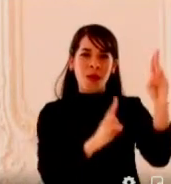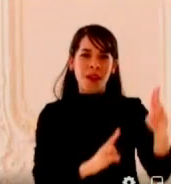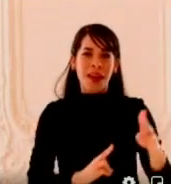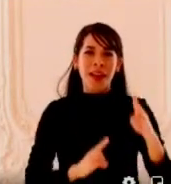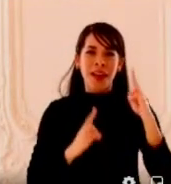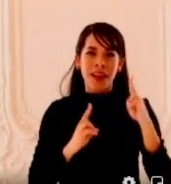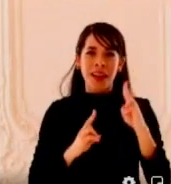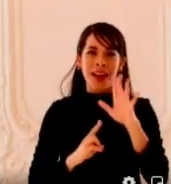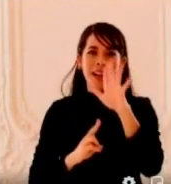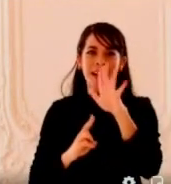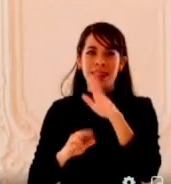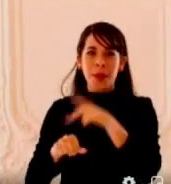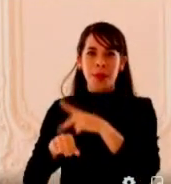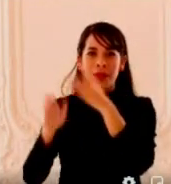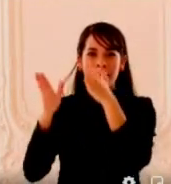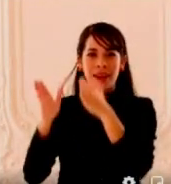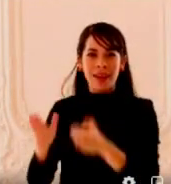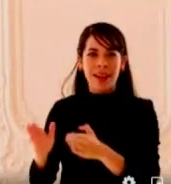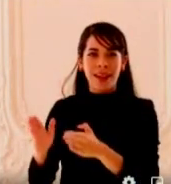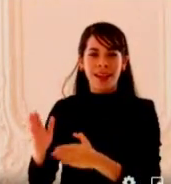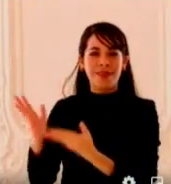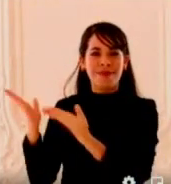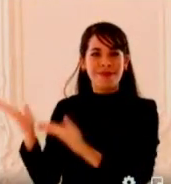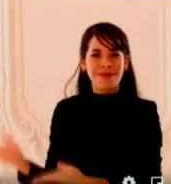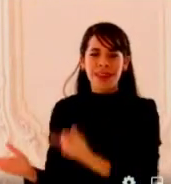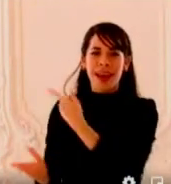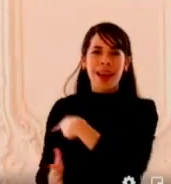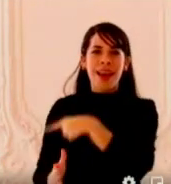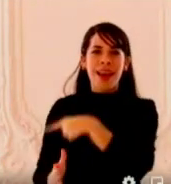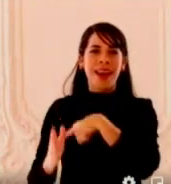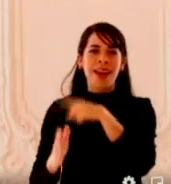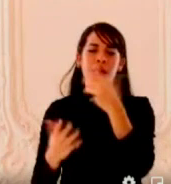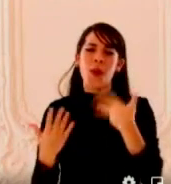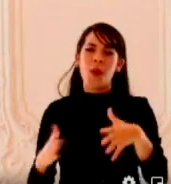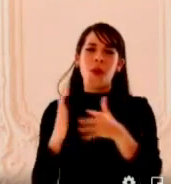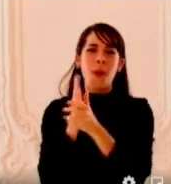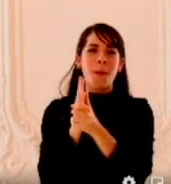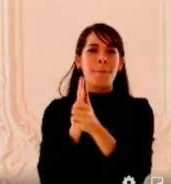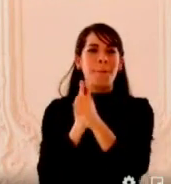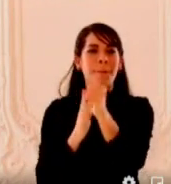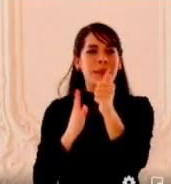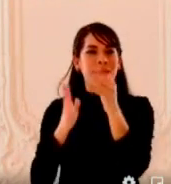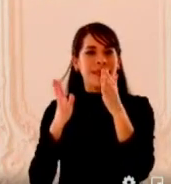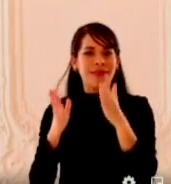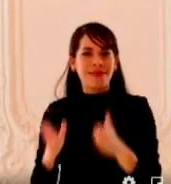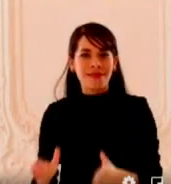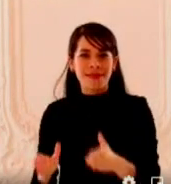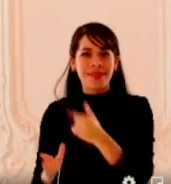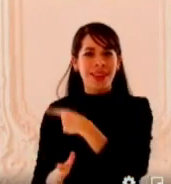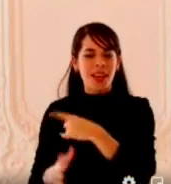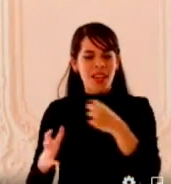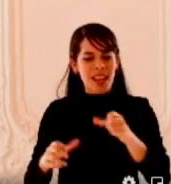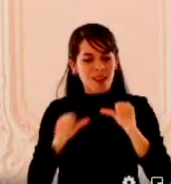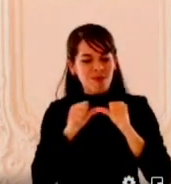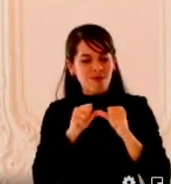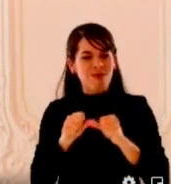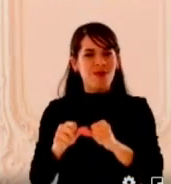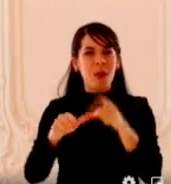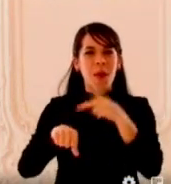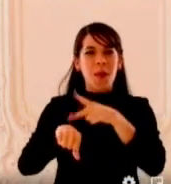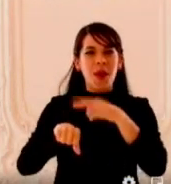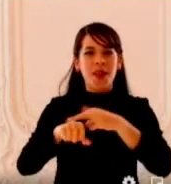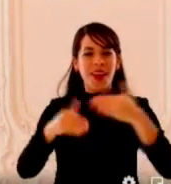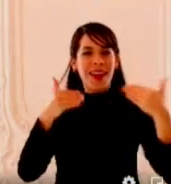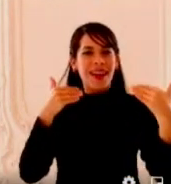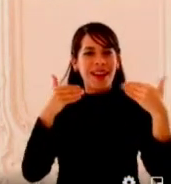lo mejor para nuestra patria. Son profesionales que quieren dar lo mejor de sí para que Puerto Rico eche para adelante. Esa